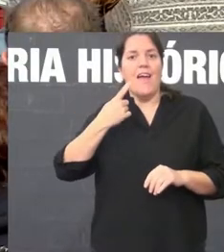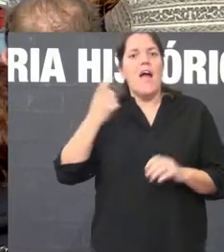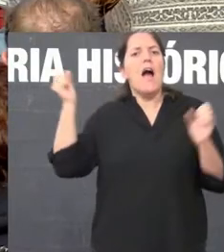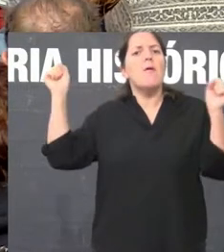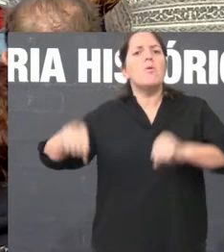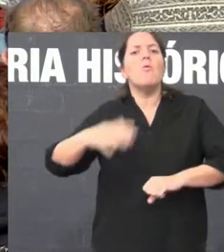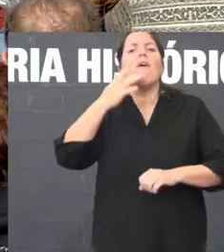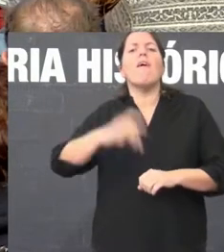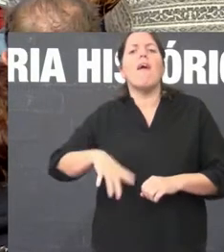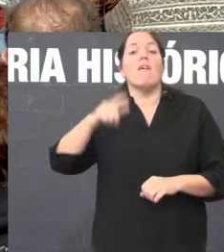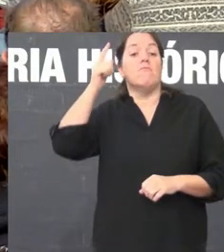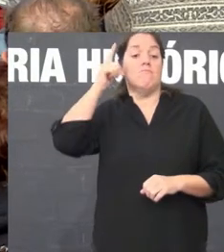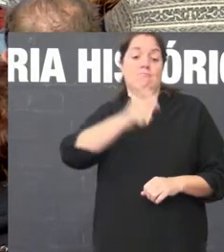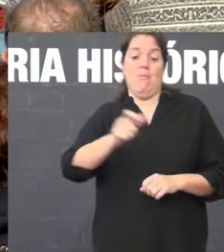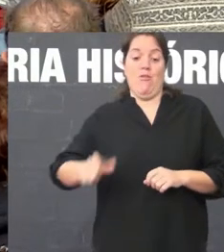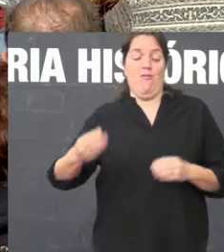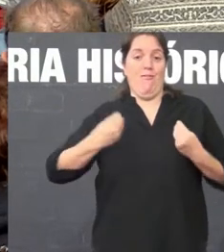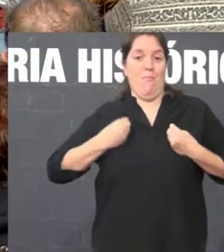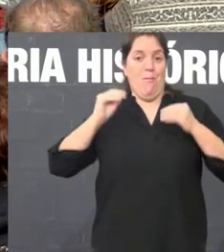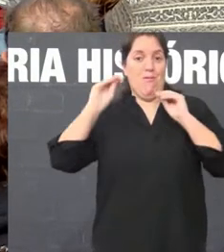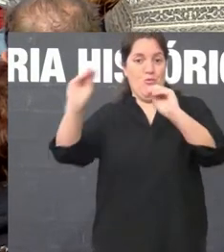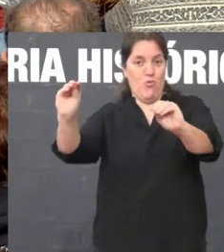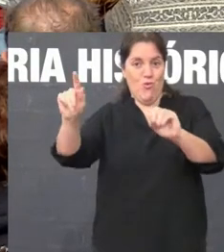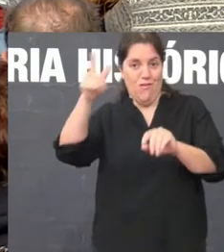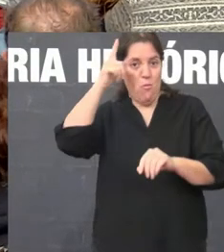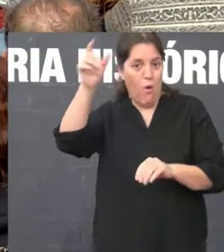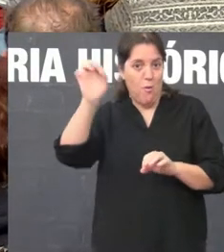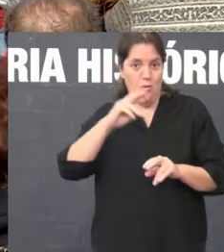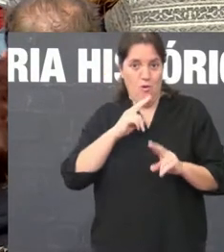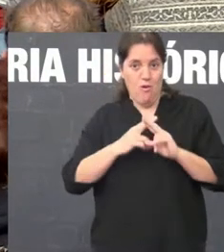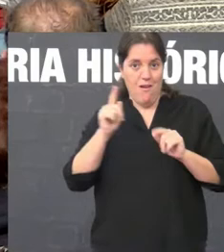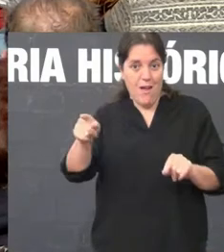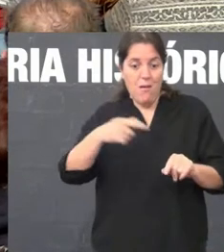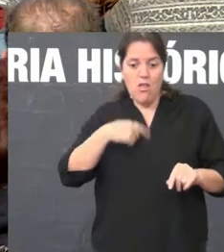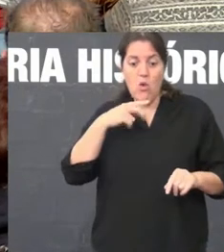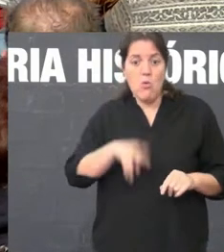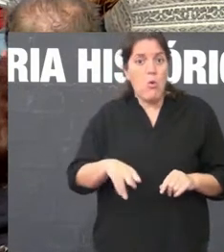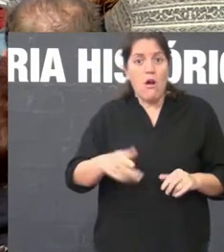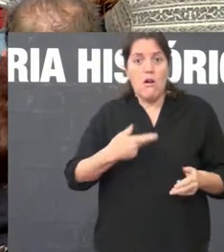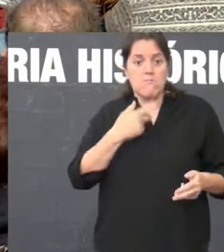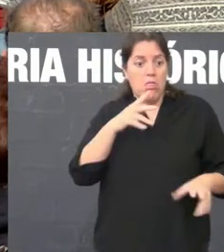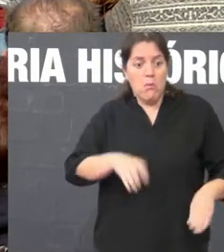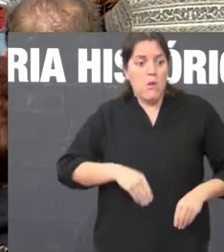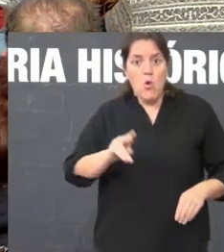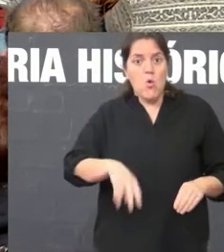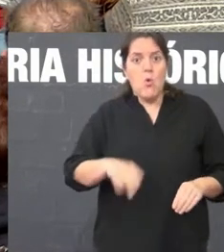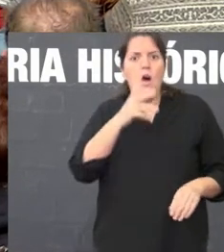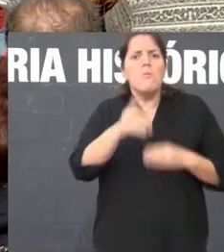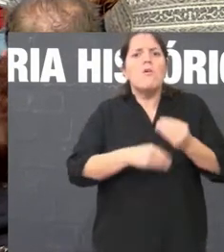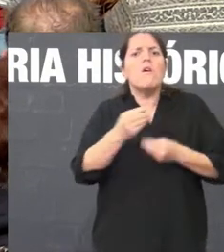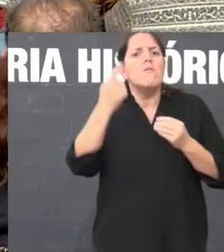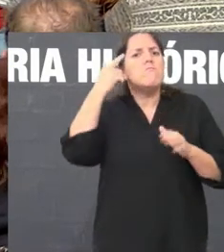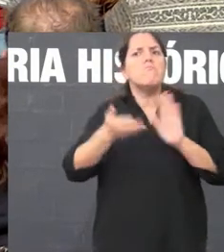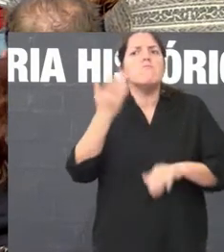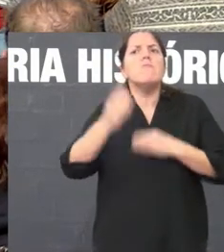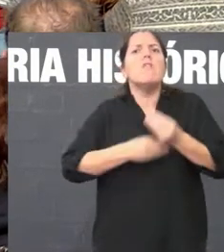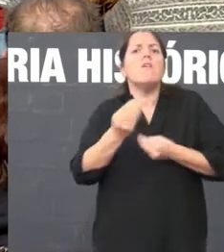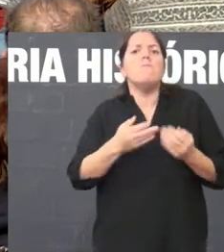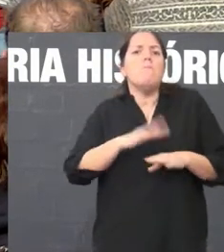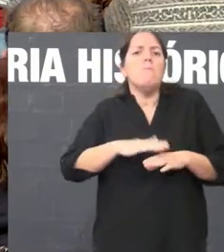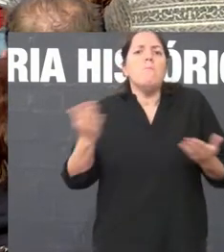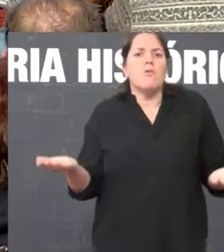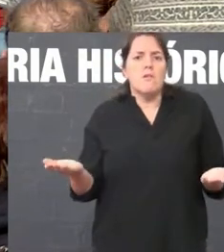pueblo. Nunca, nunca se hubieran atrevido. ¿Por qué se han atrevido? Bien, se han